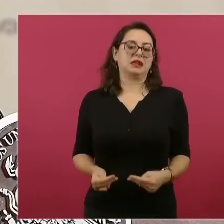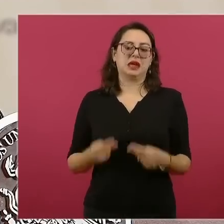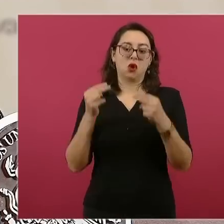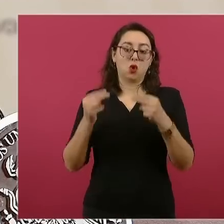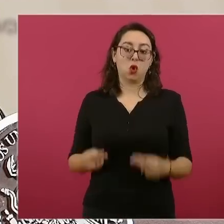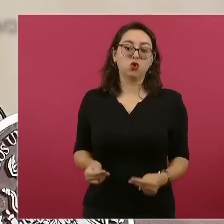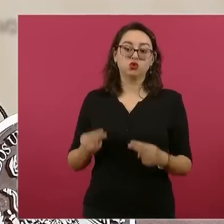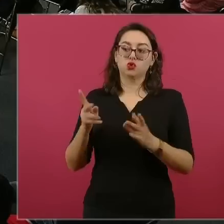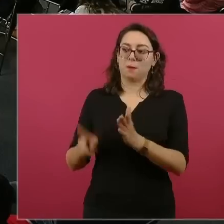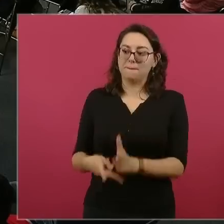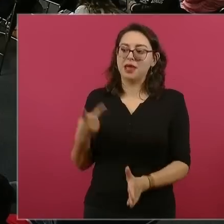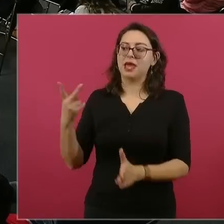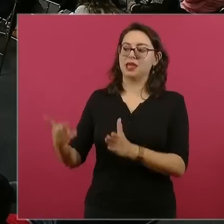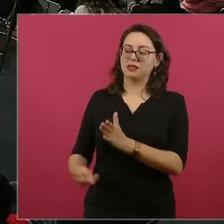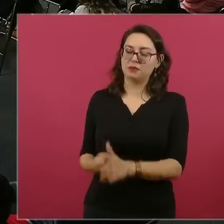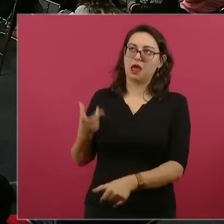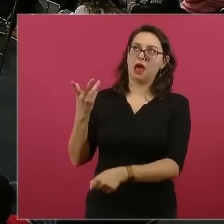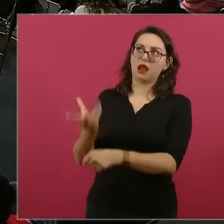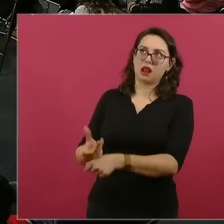Sí,